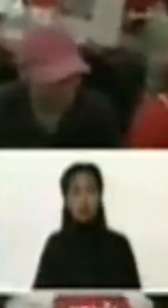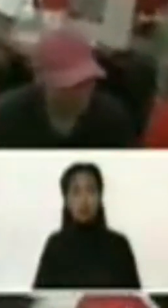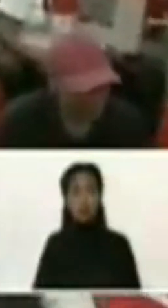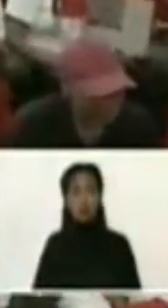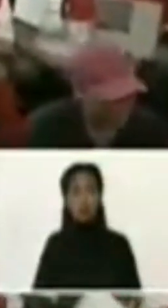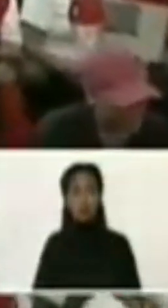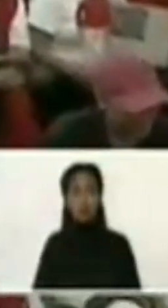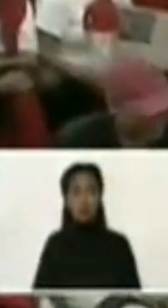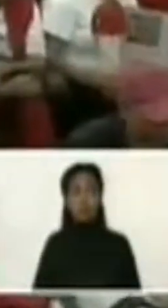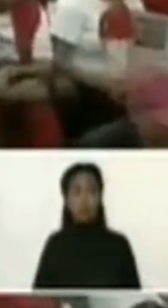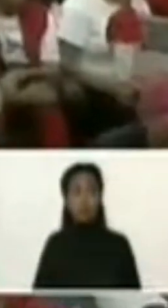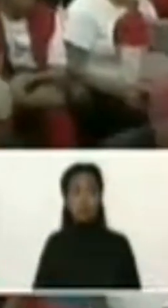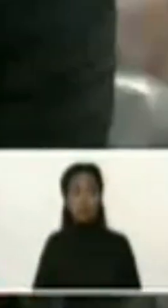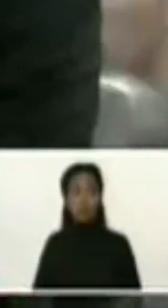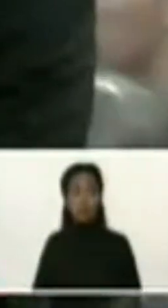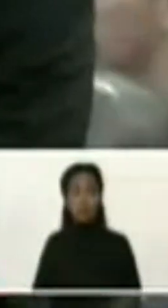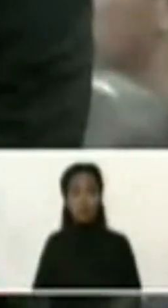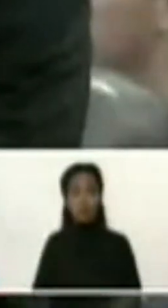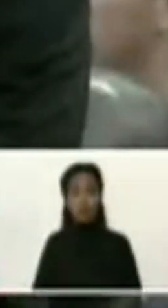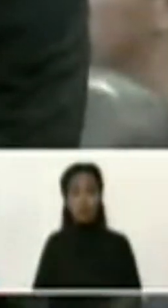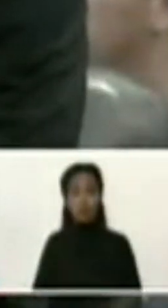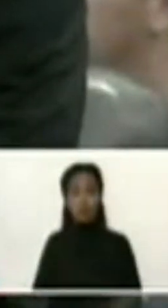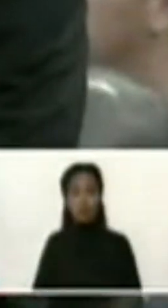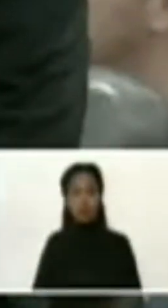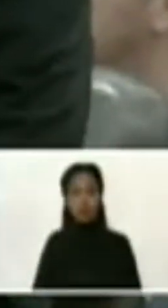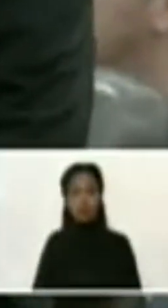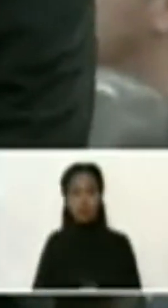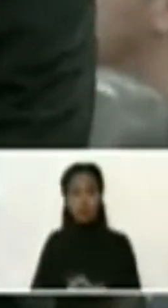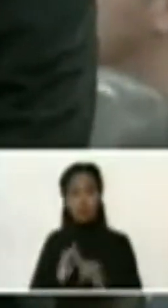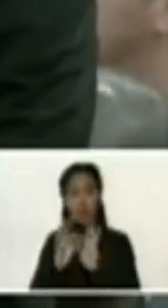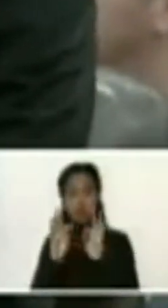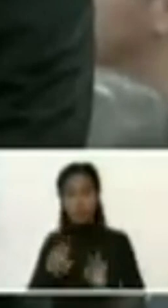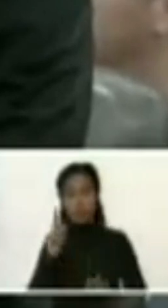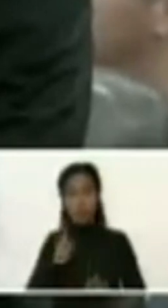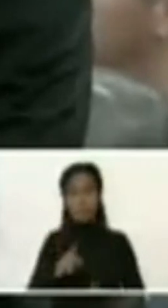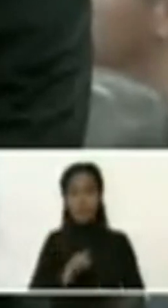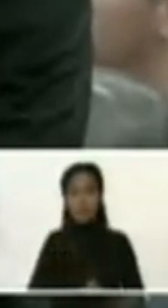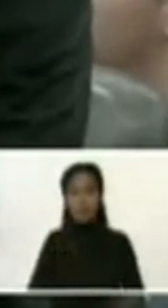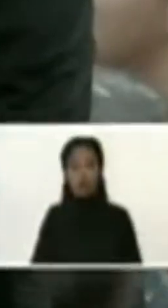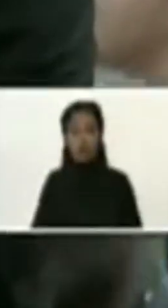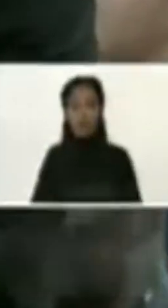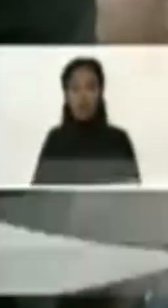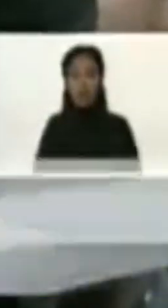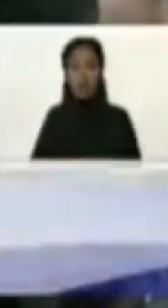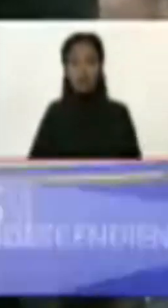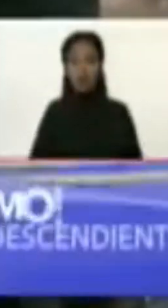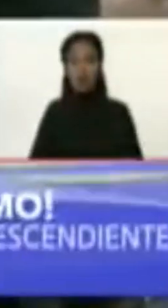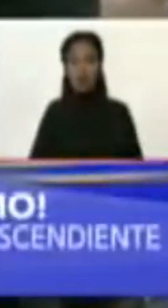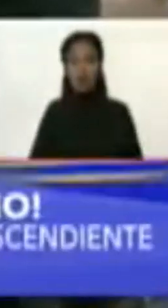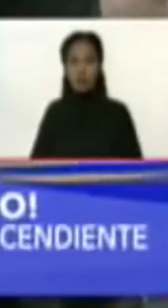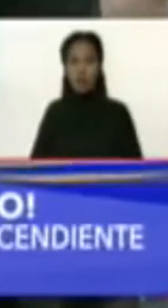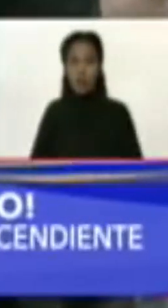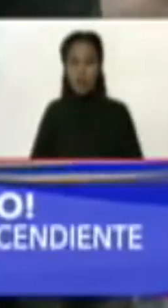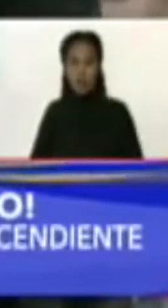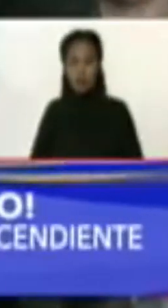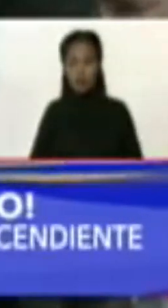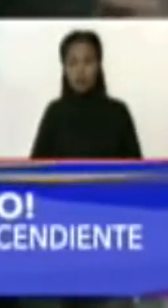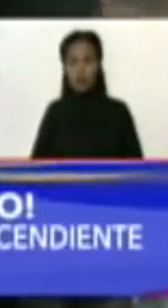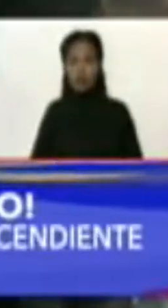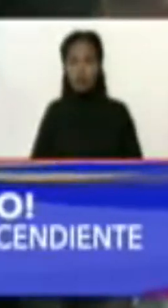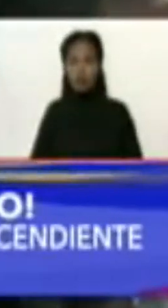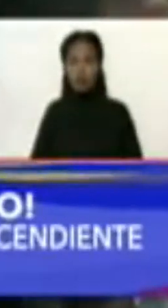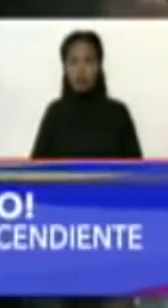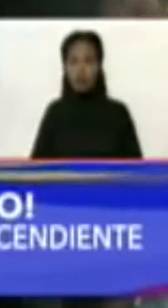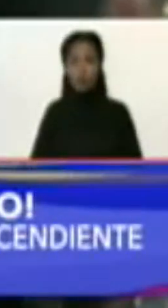Ay bobo. Ay bobo. Pour libération Lula. Por la liberación de Lula. Estaba sufriendo pile pour déjà une libération. Estaba luchando